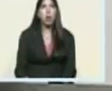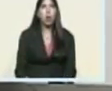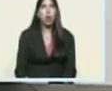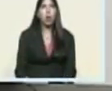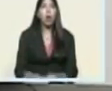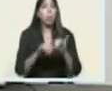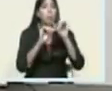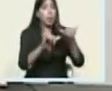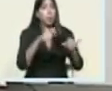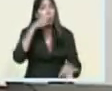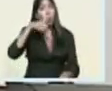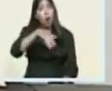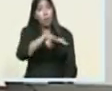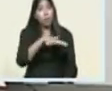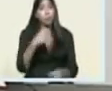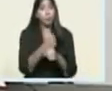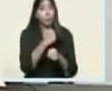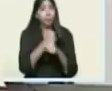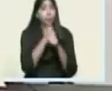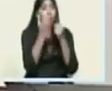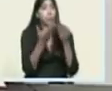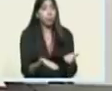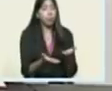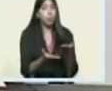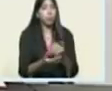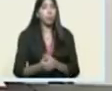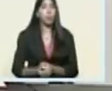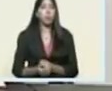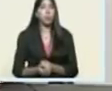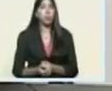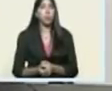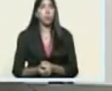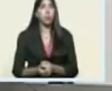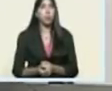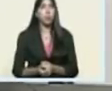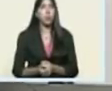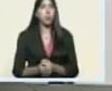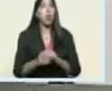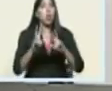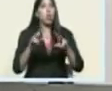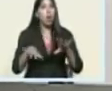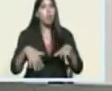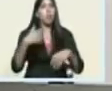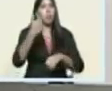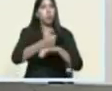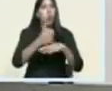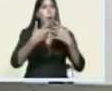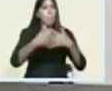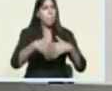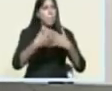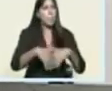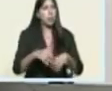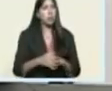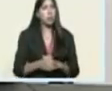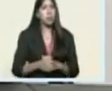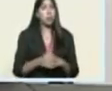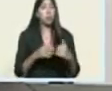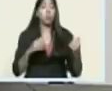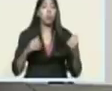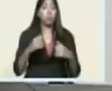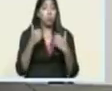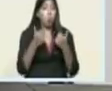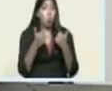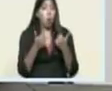el pueblo venezolano, la clase obrera venezolana, el nuevo empresariado venezolano. A buena batalla que